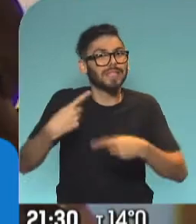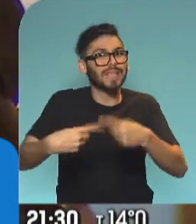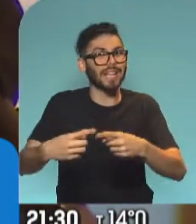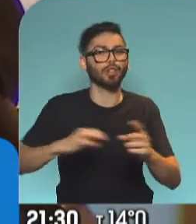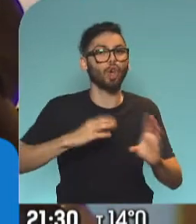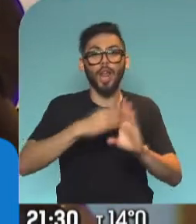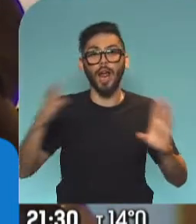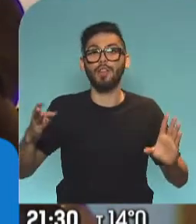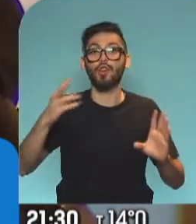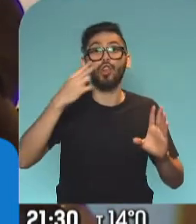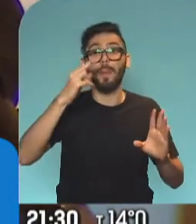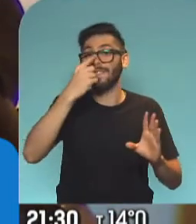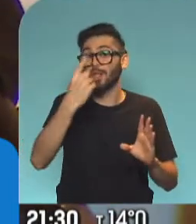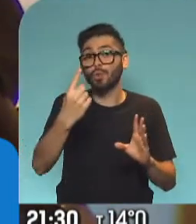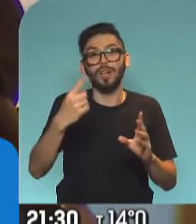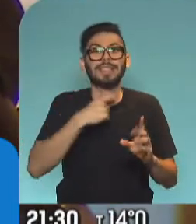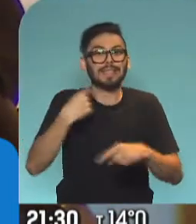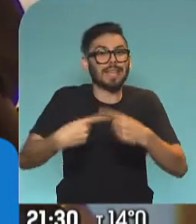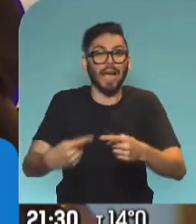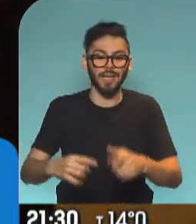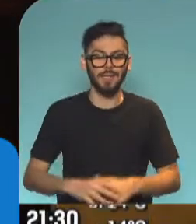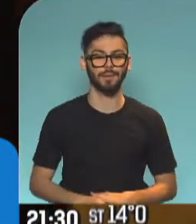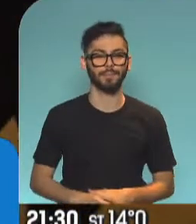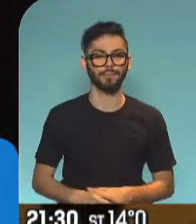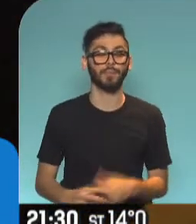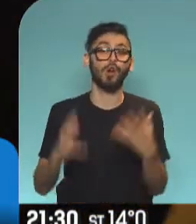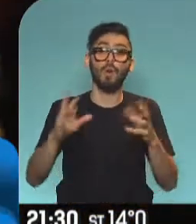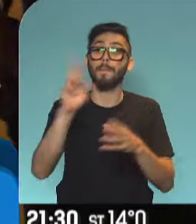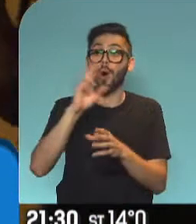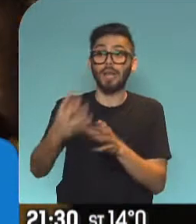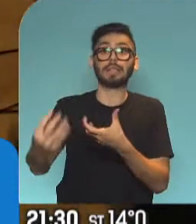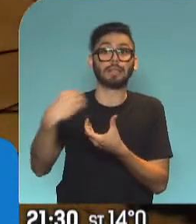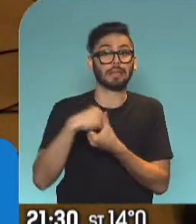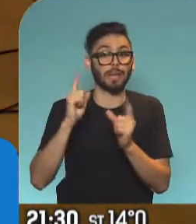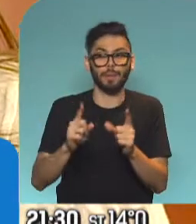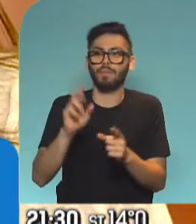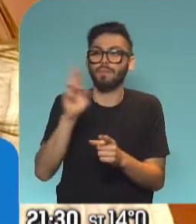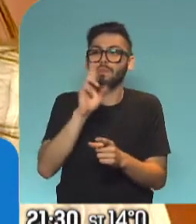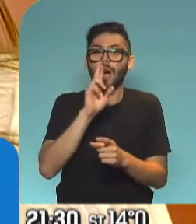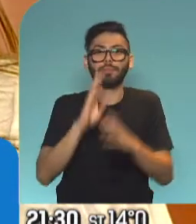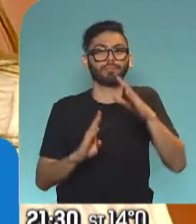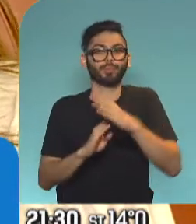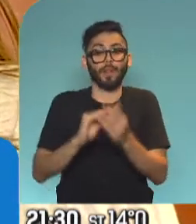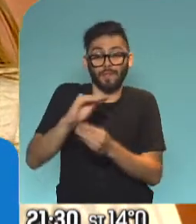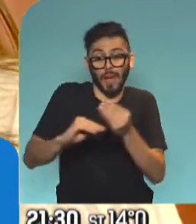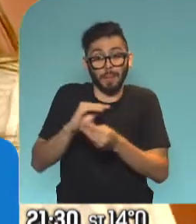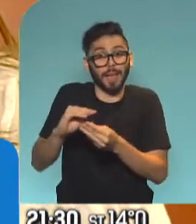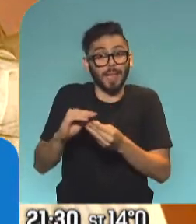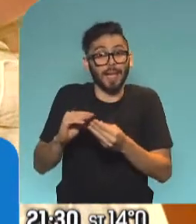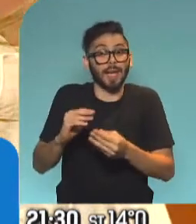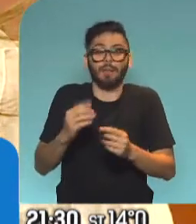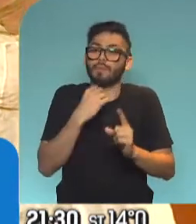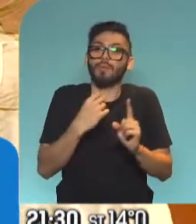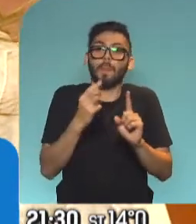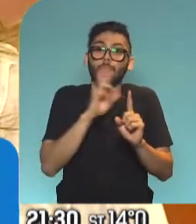el año 2021. En búsqueda de inclusión, por supuesto, de las mujeres que son responsables de la economía familiar, mujeres solas que tengan chicos menores